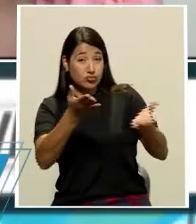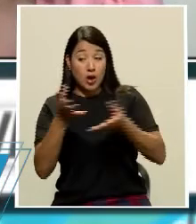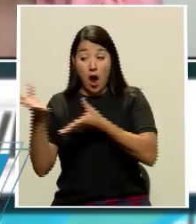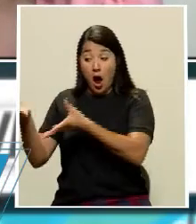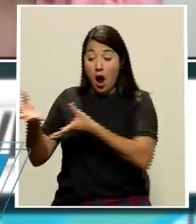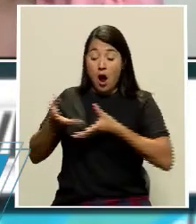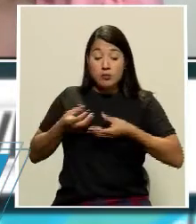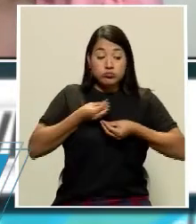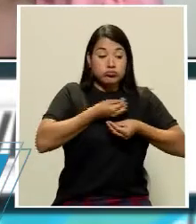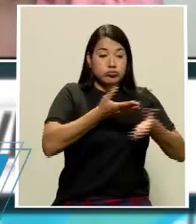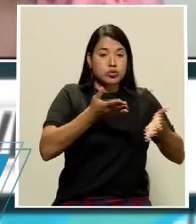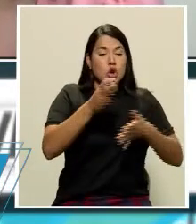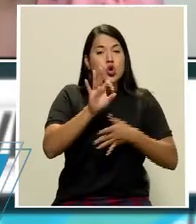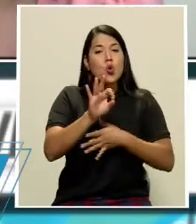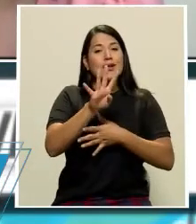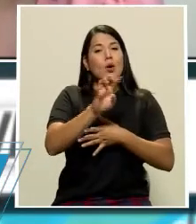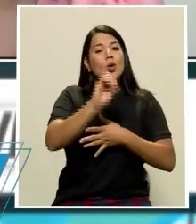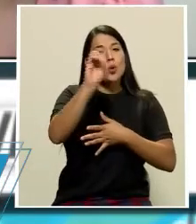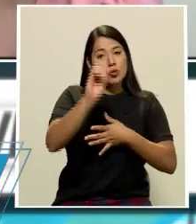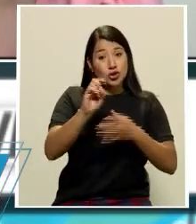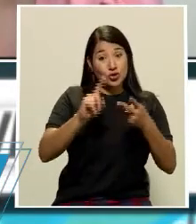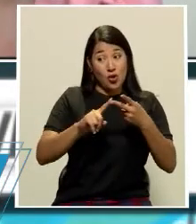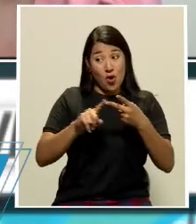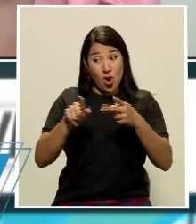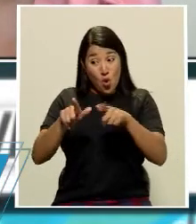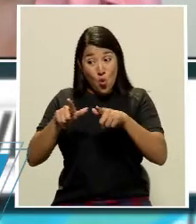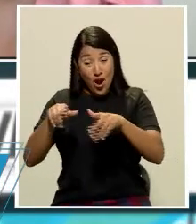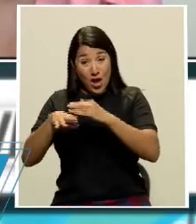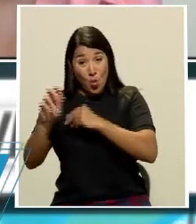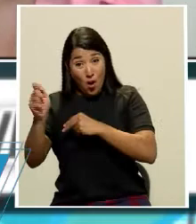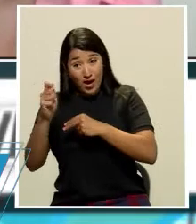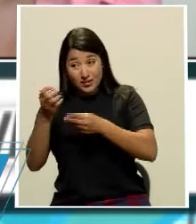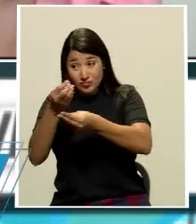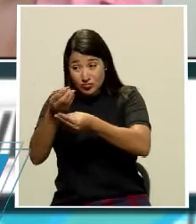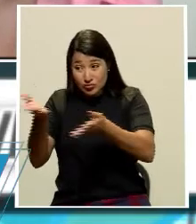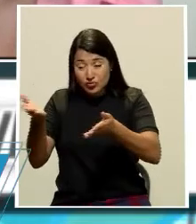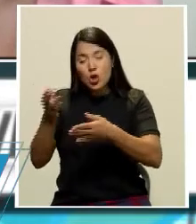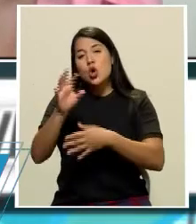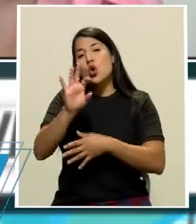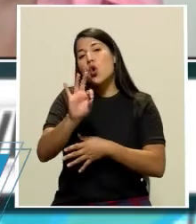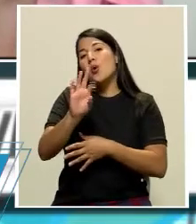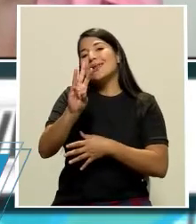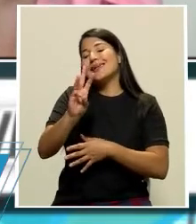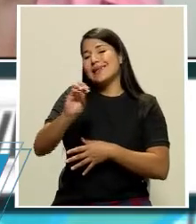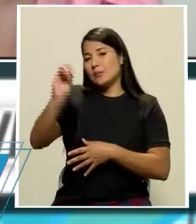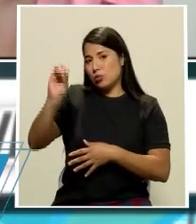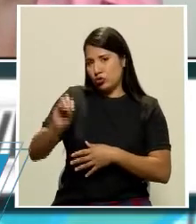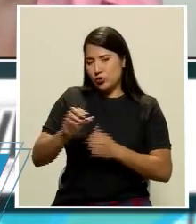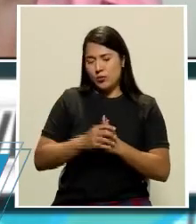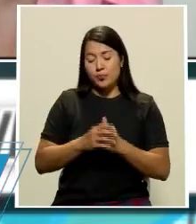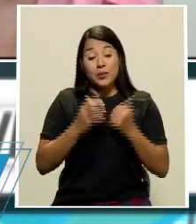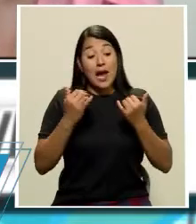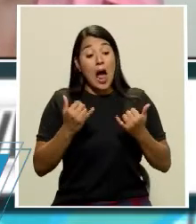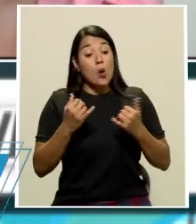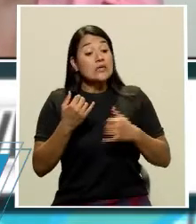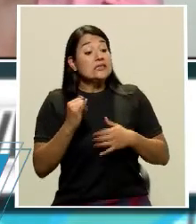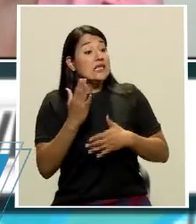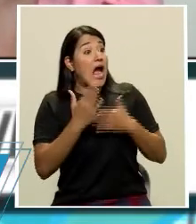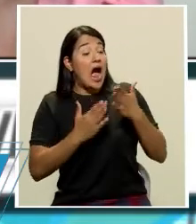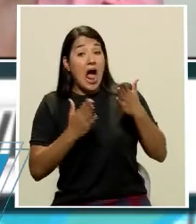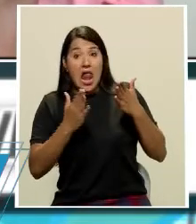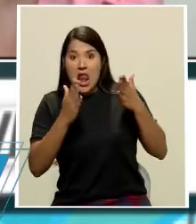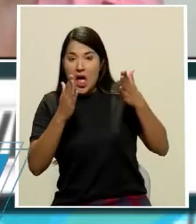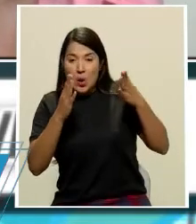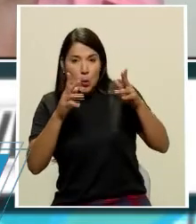Ahora, si hubiera una persona o una empresa que quisiera contactarlos para sumarse, no hay